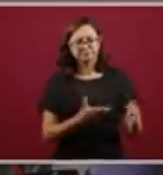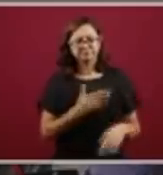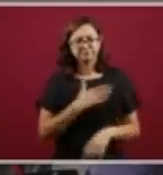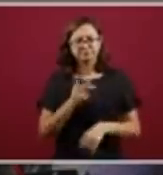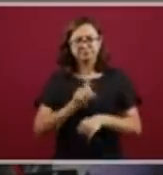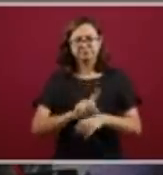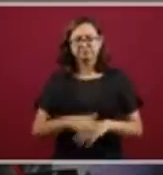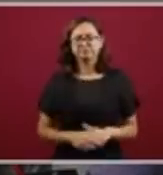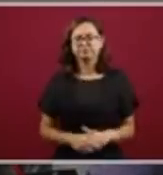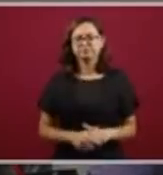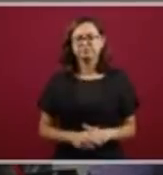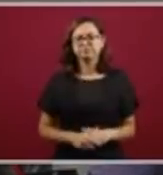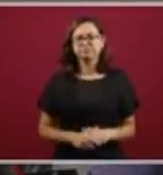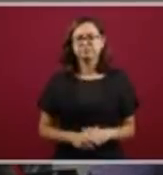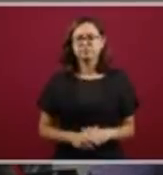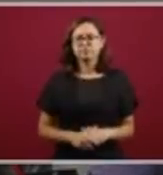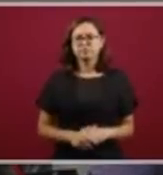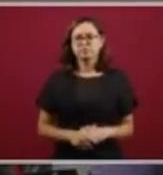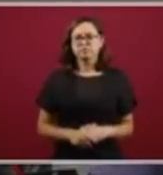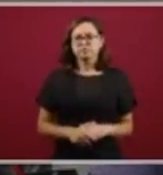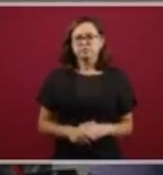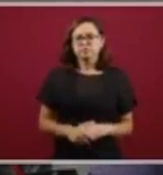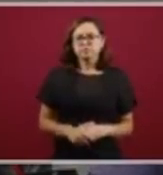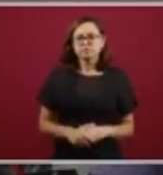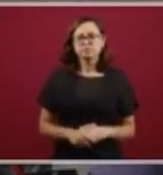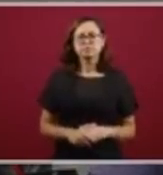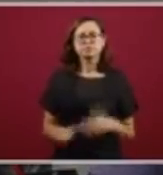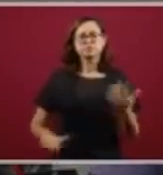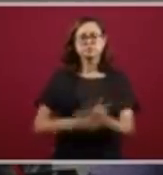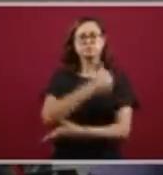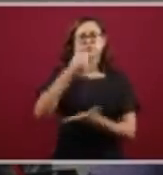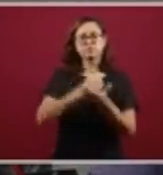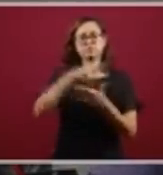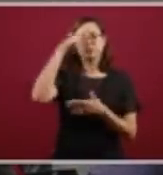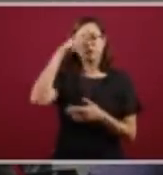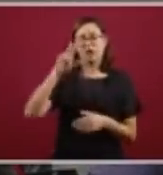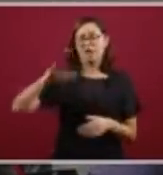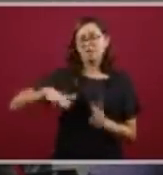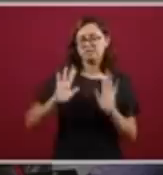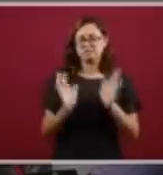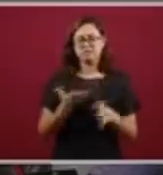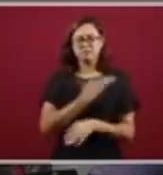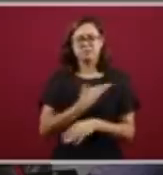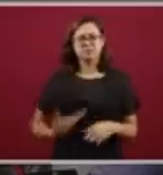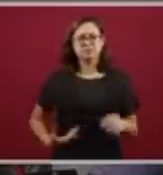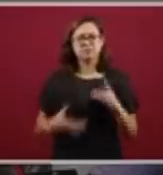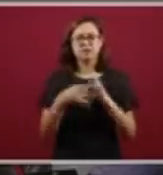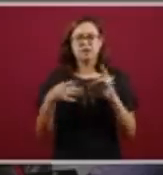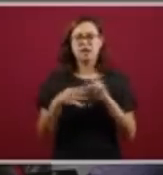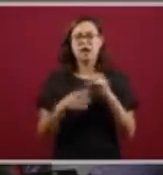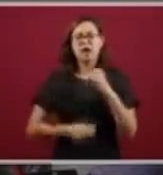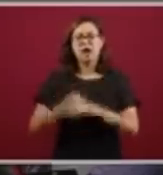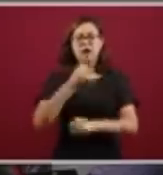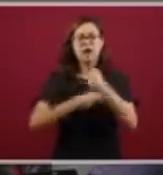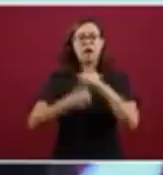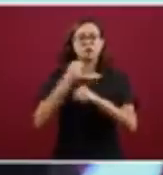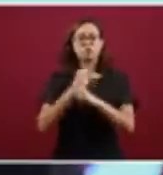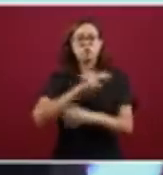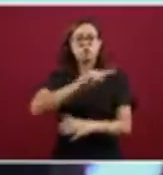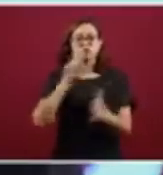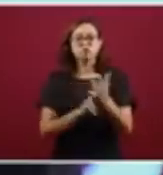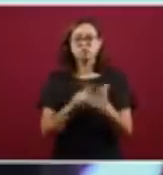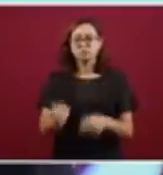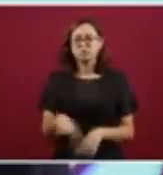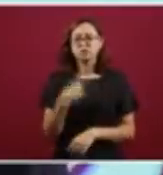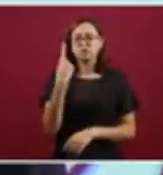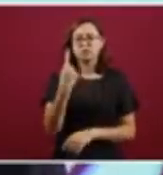En la Ciudad de México, como explicó el presidente de la República, Desde principios de 2001 existe la